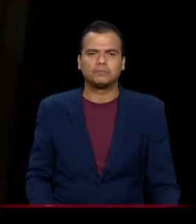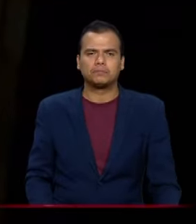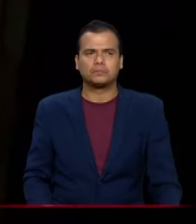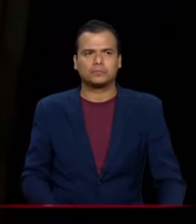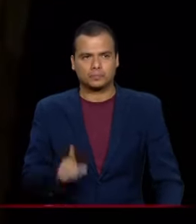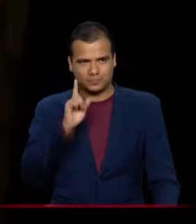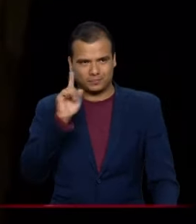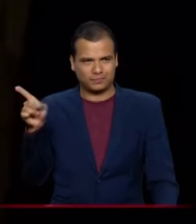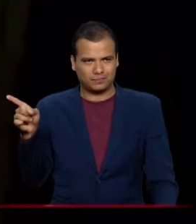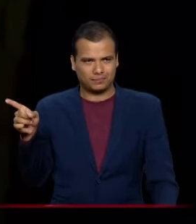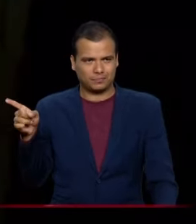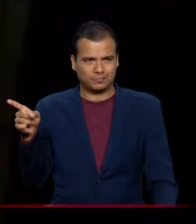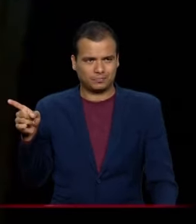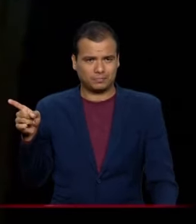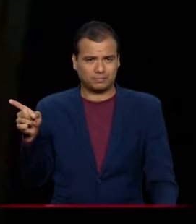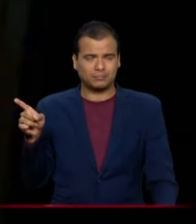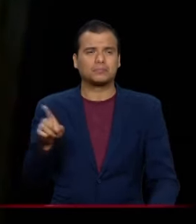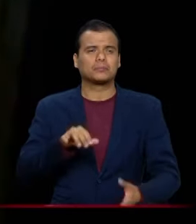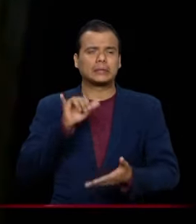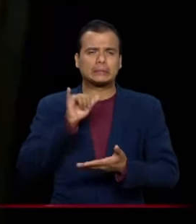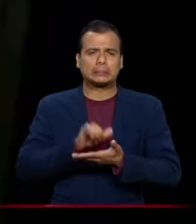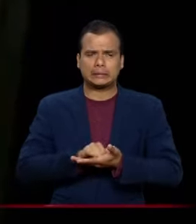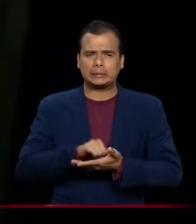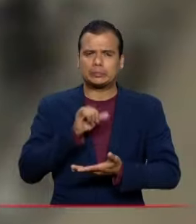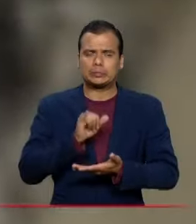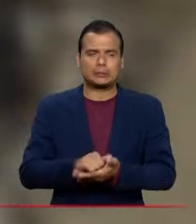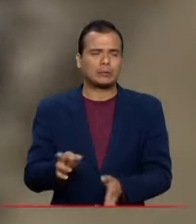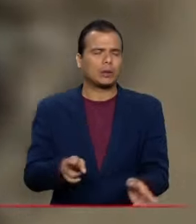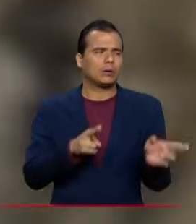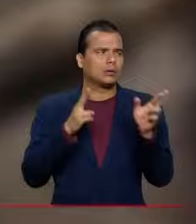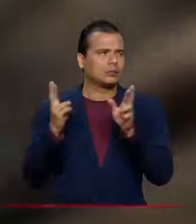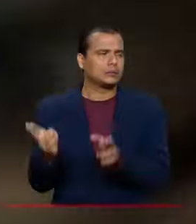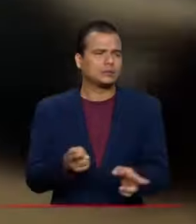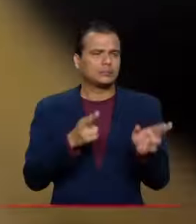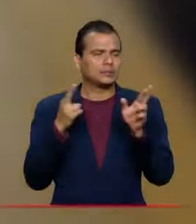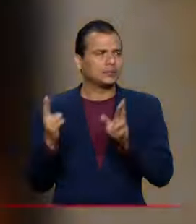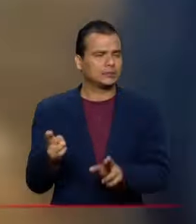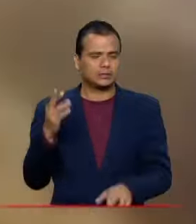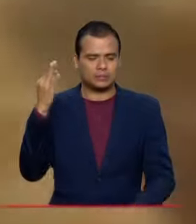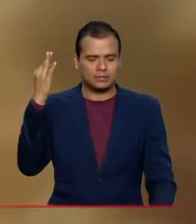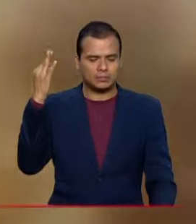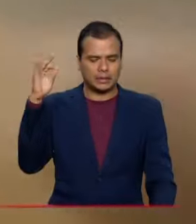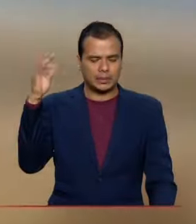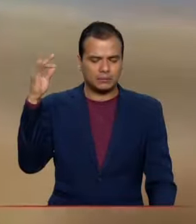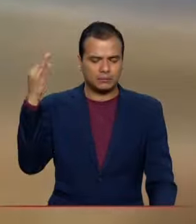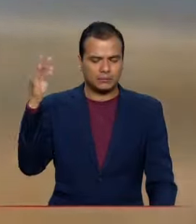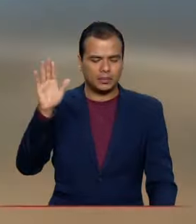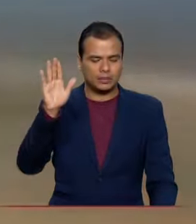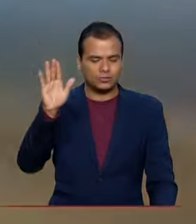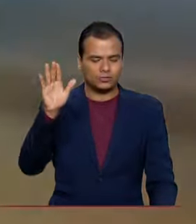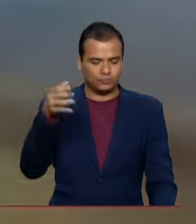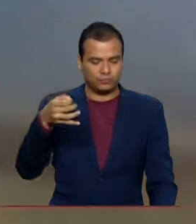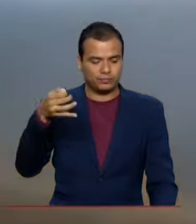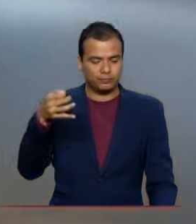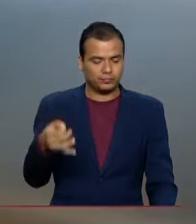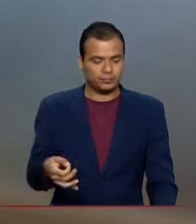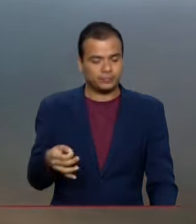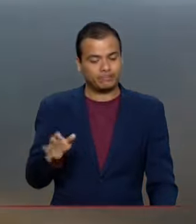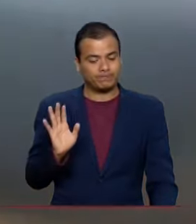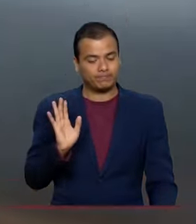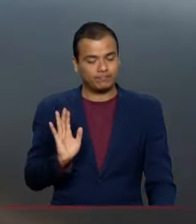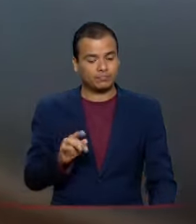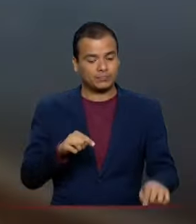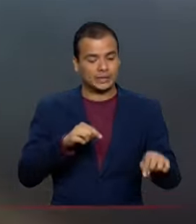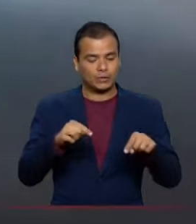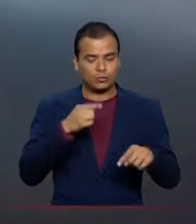Casos como este se han vuelto frecuentes en las calles de Palmira. Aunque algunos conductores afirman que es por falta de señalización, las